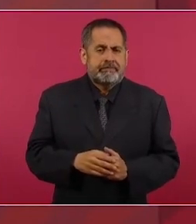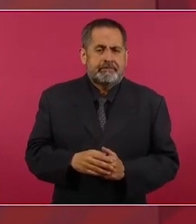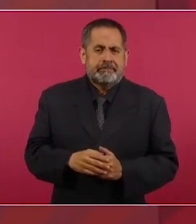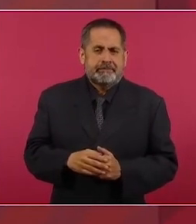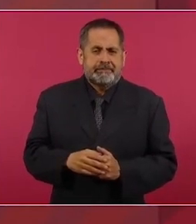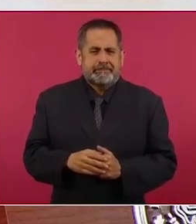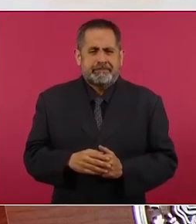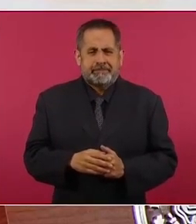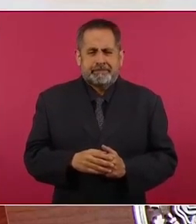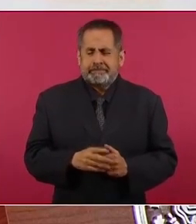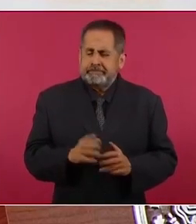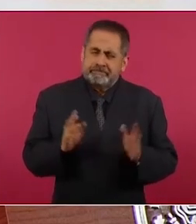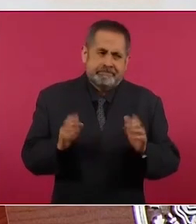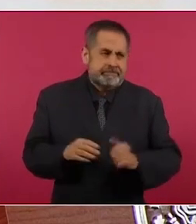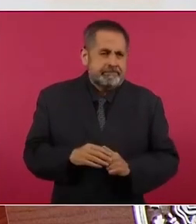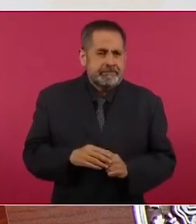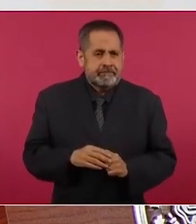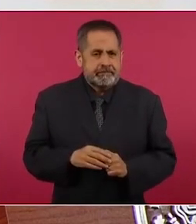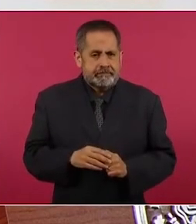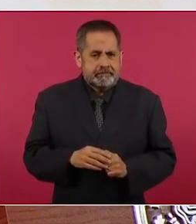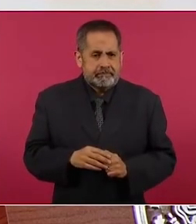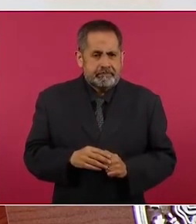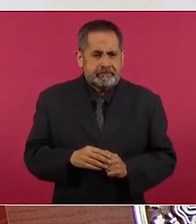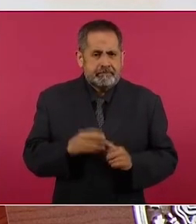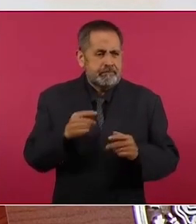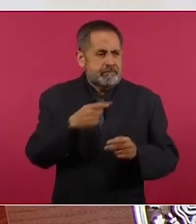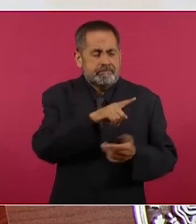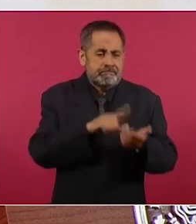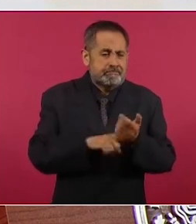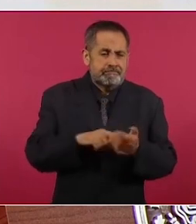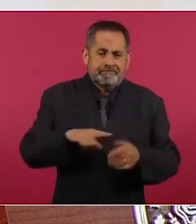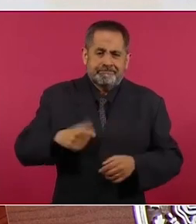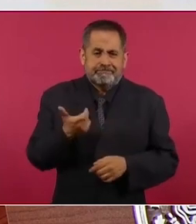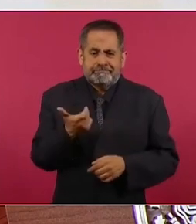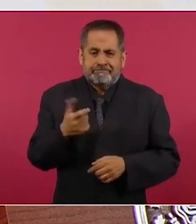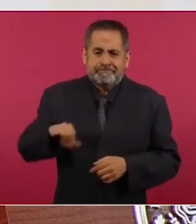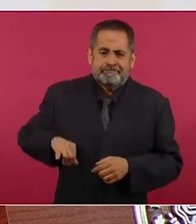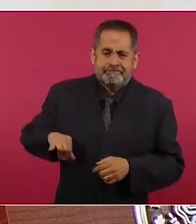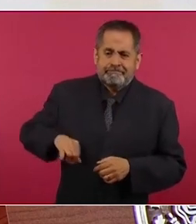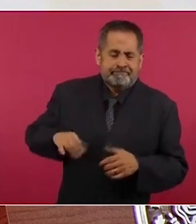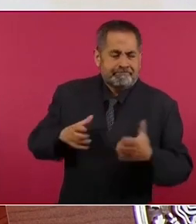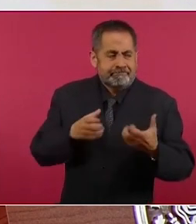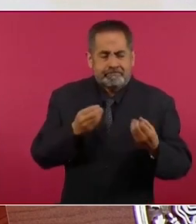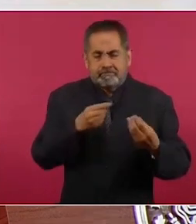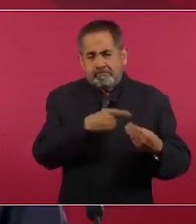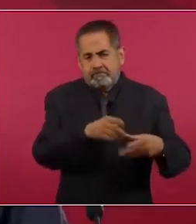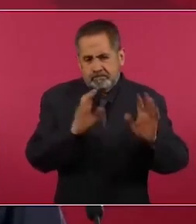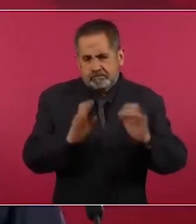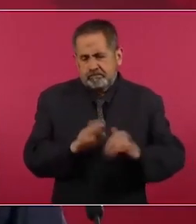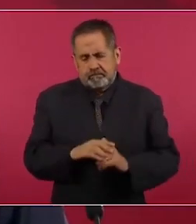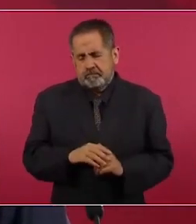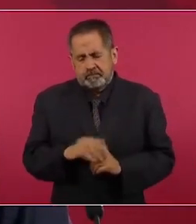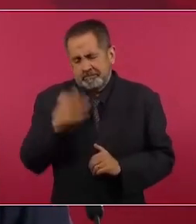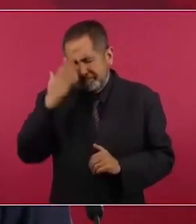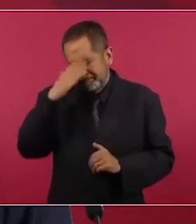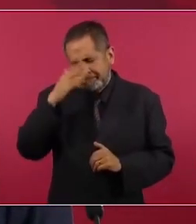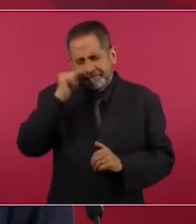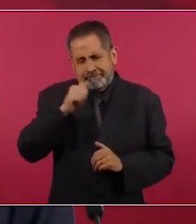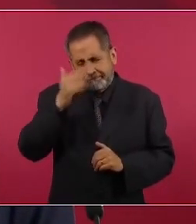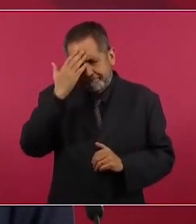porque pues hay muchos intereses, ¿no? Siempre, no debe tampoco